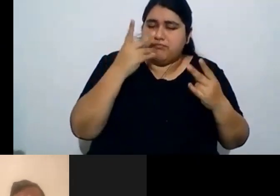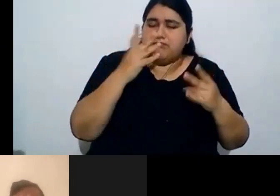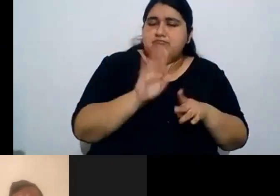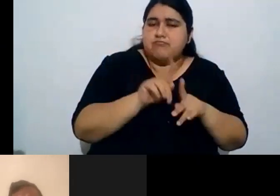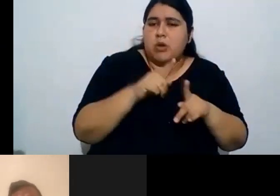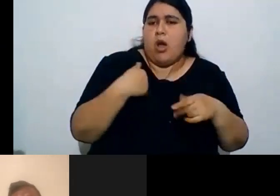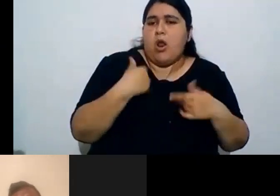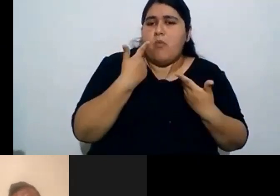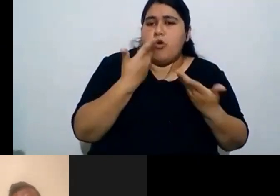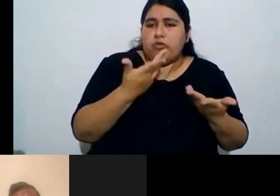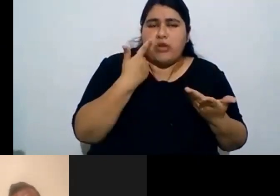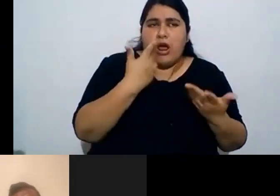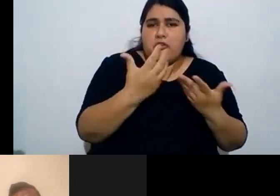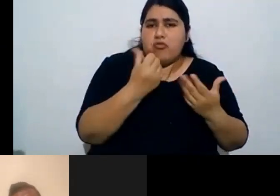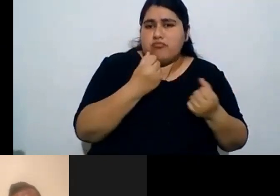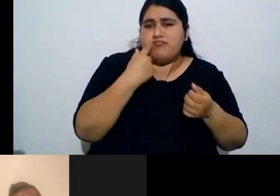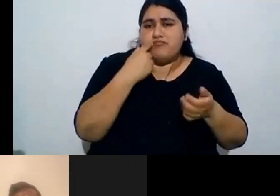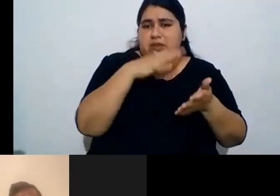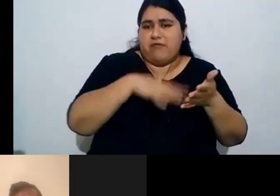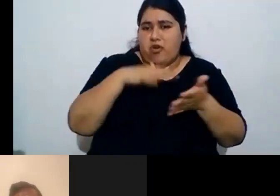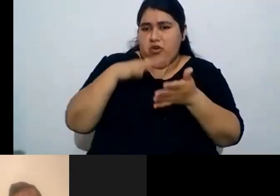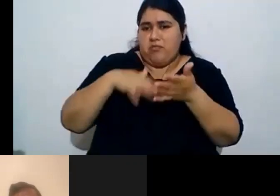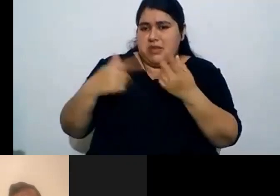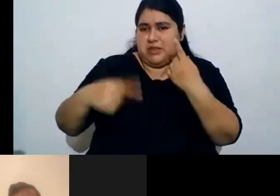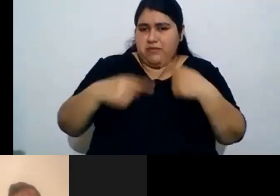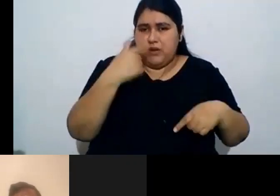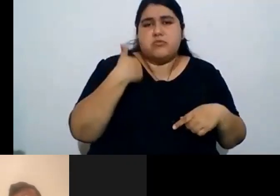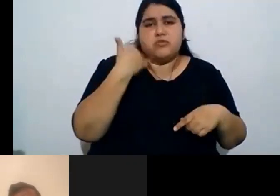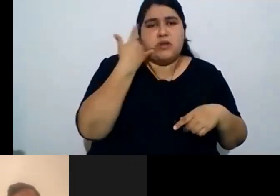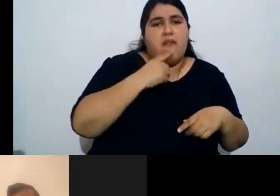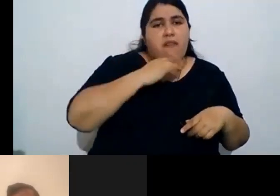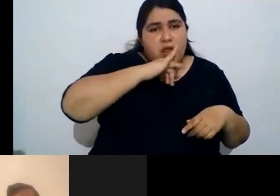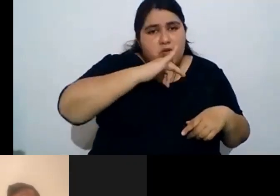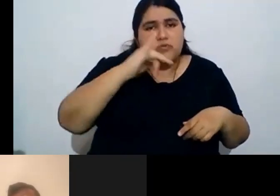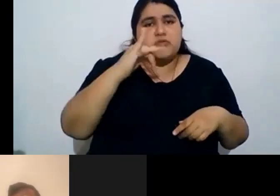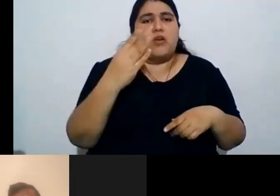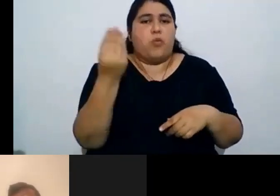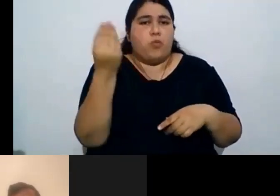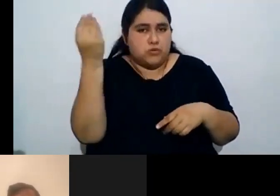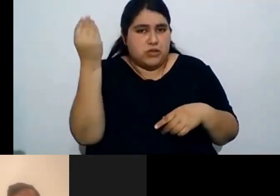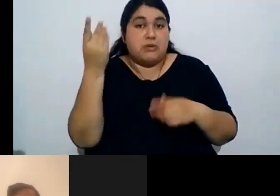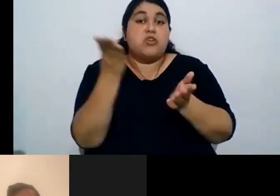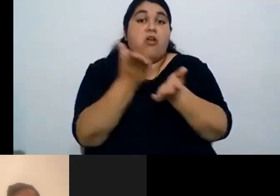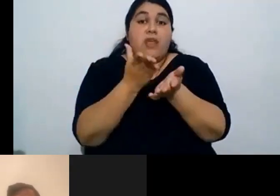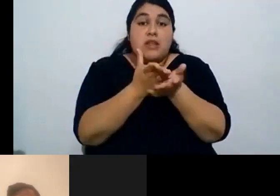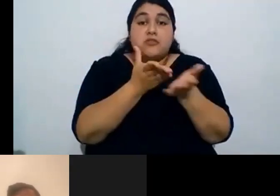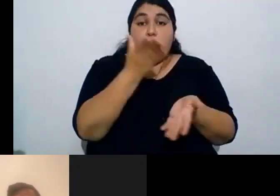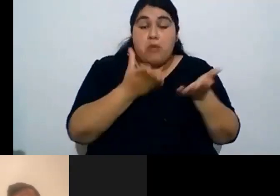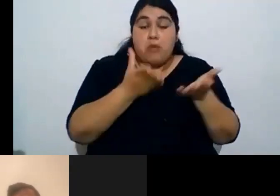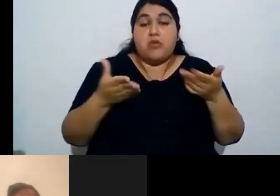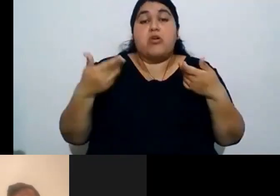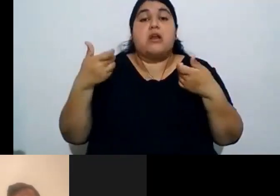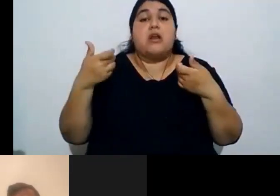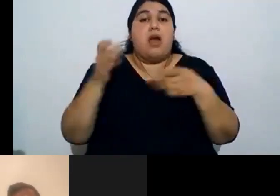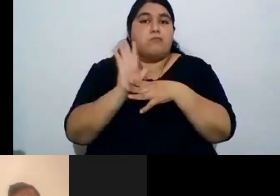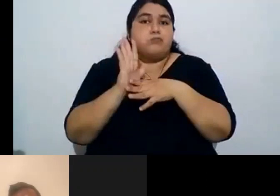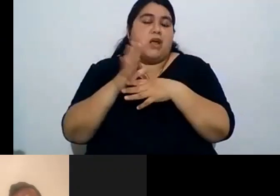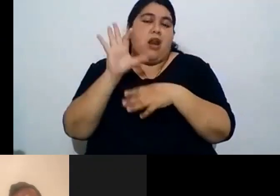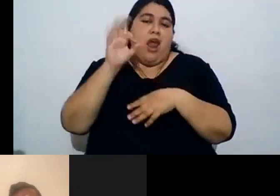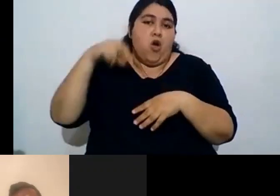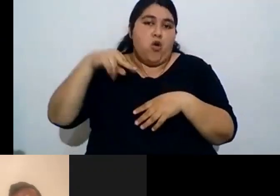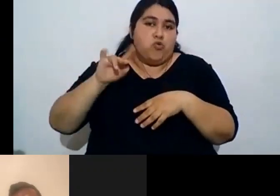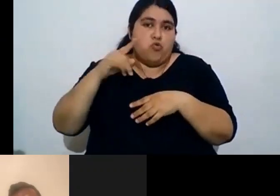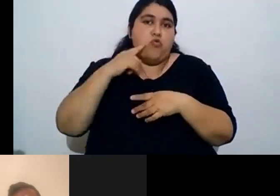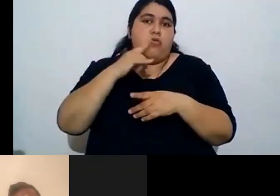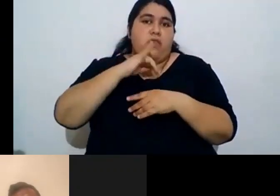mostrado en varios informes y los hemos denunciado constantemente ante Derechos Humanos y ante la Organización de las Naciones Unidas. Ustedes pueden ver varias